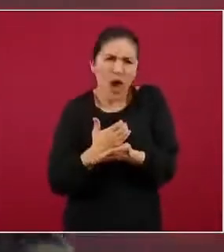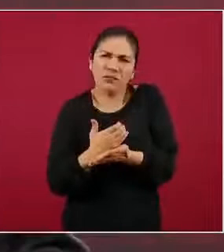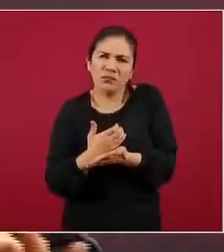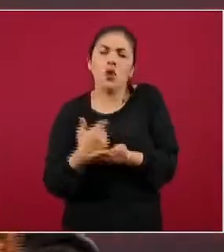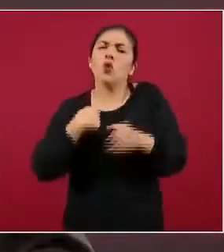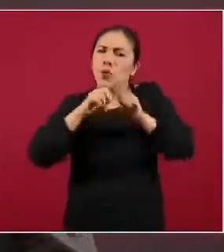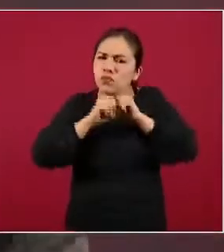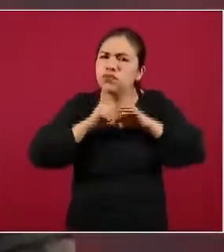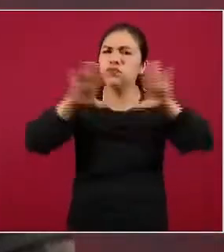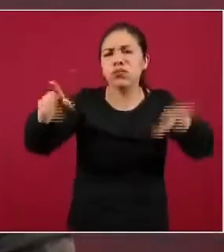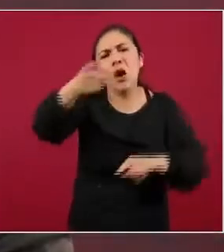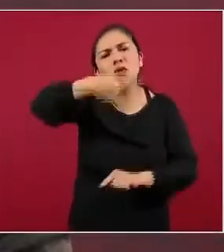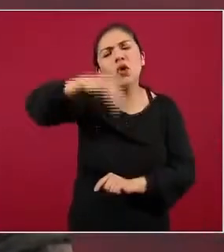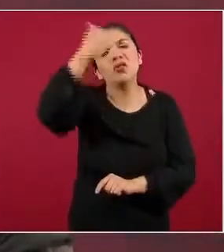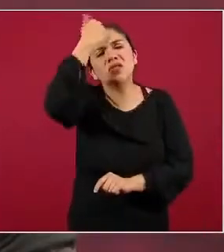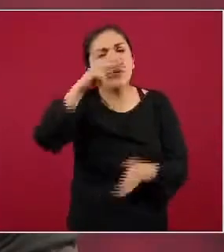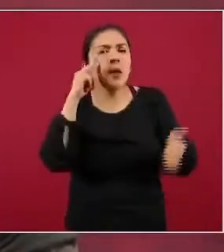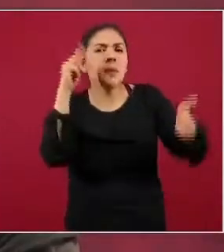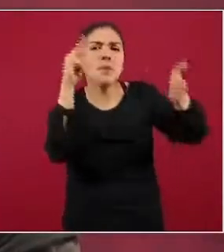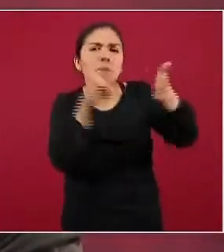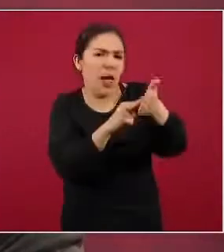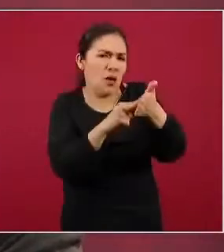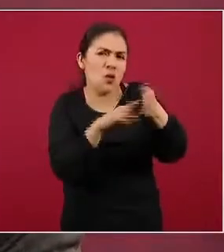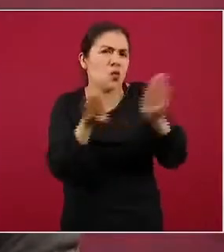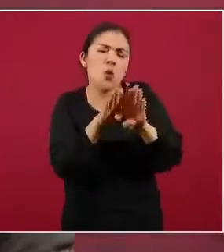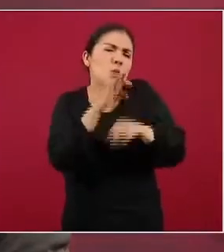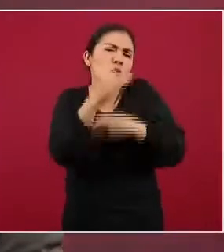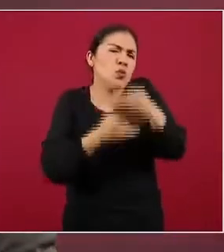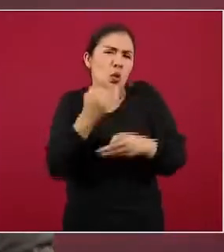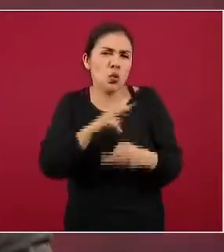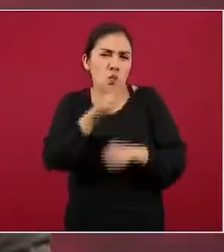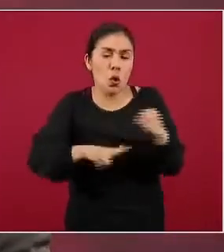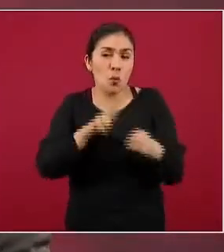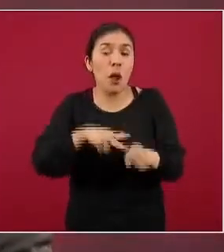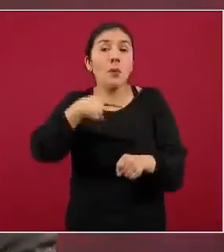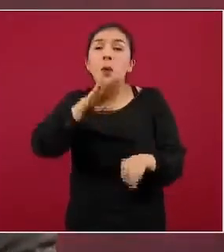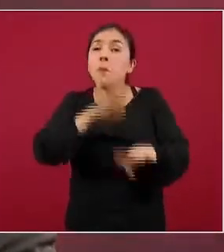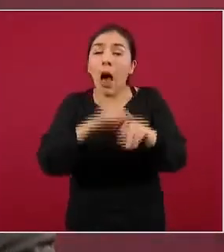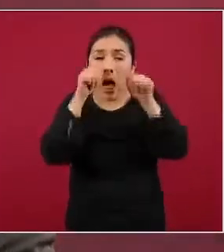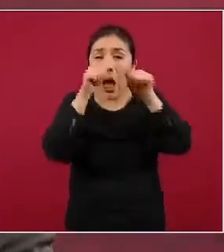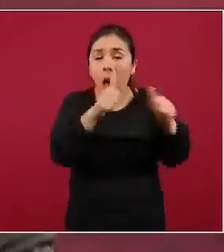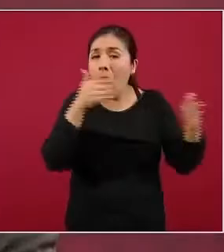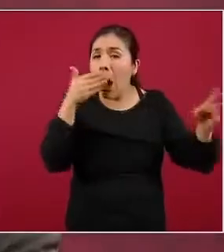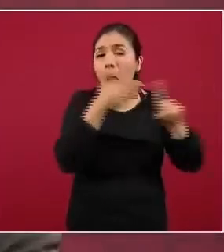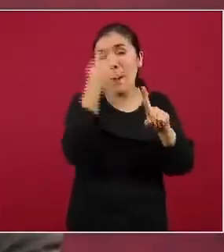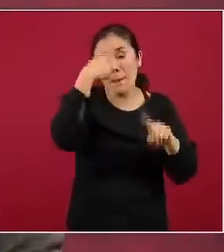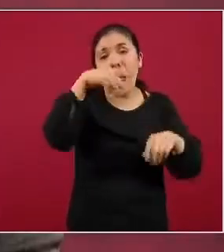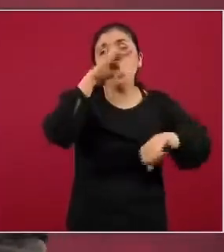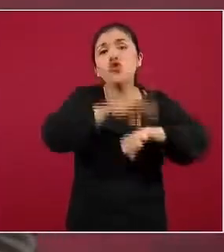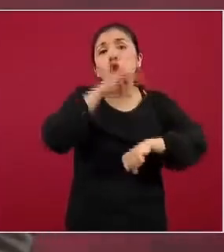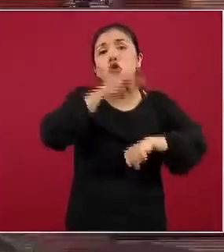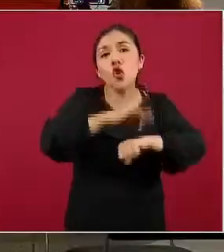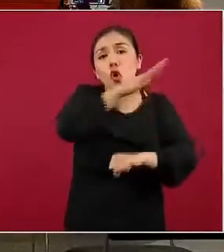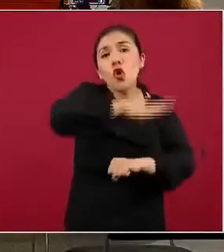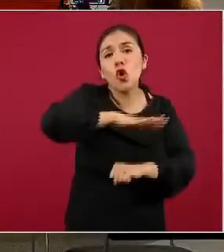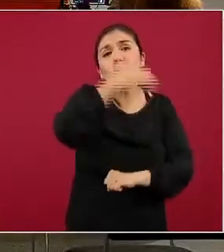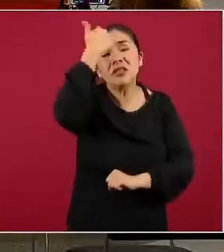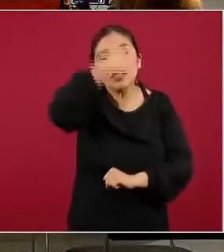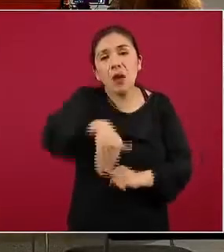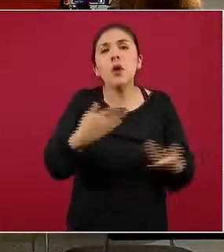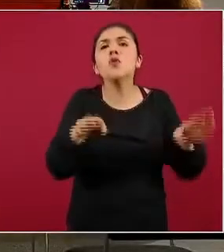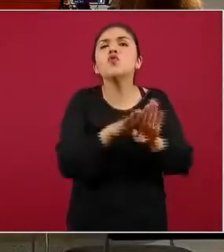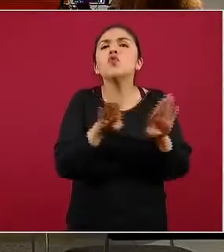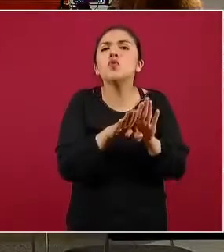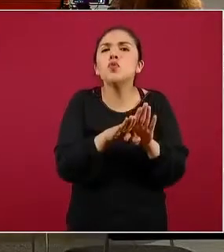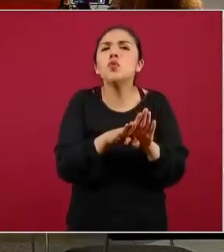como absolutamente todo lo hacemos público. Pero está destinada o dirigida al personal médico para tener una referencia